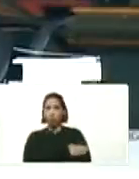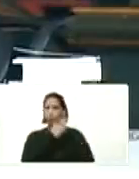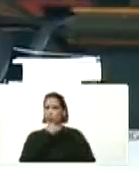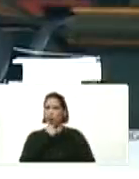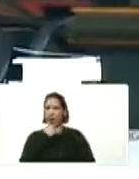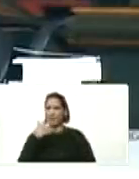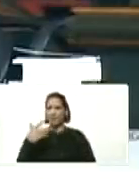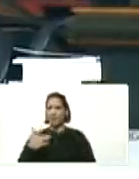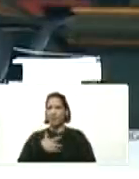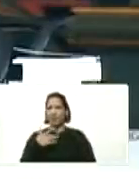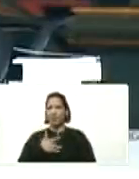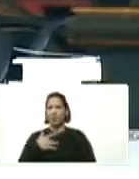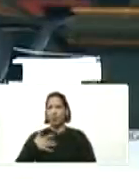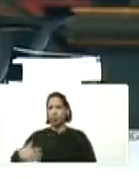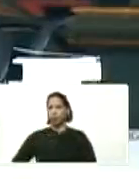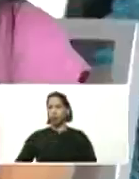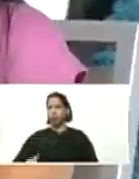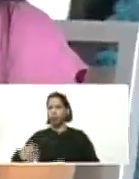sentido del humor.